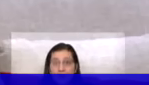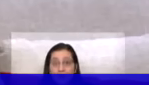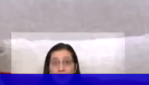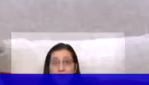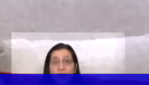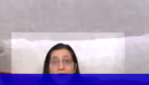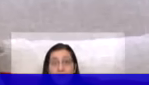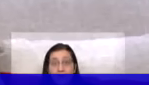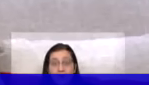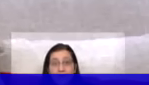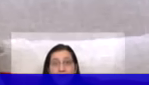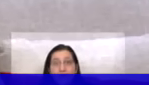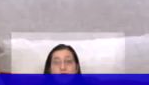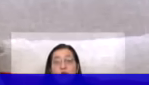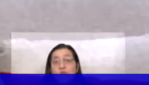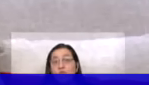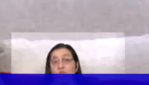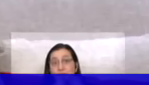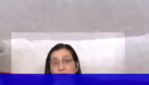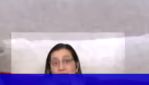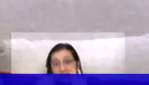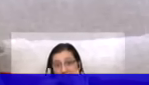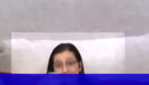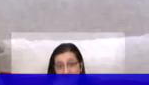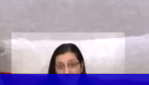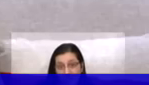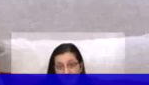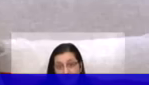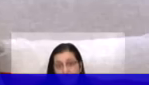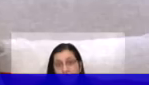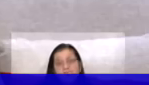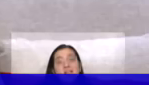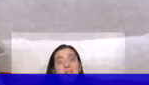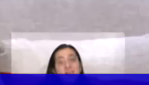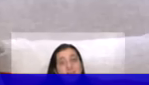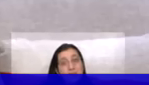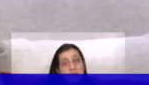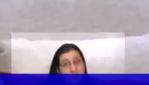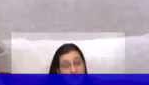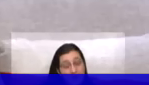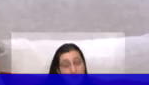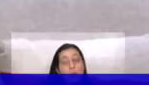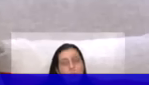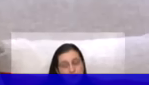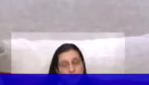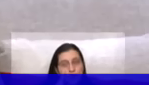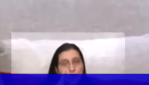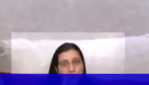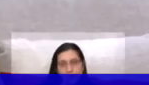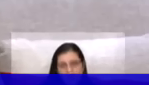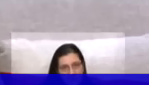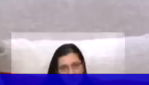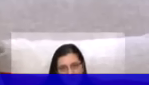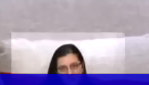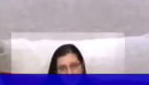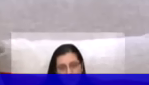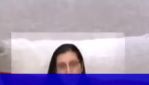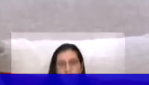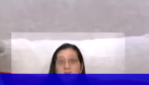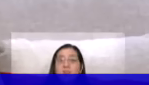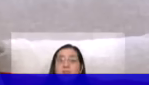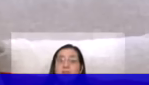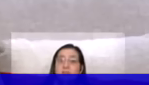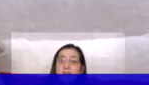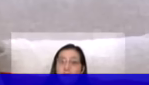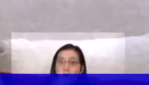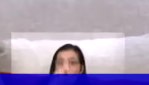abrió el informativo de las 6 de la tarde, el que empieza antes, por eso es el que siempre miro sin moverme, diciendo que